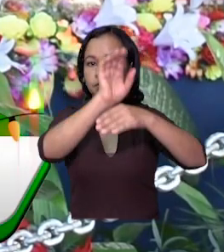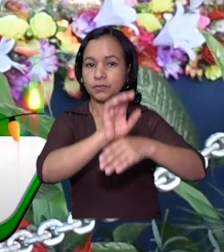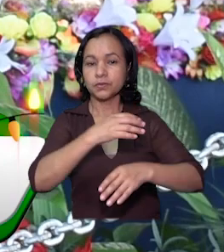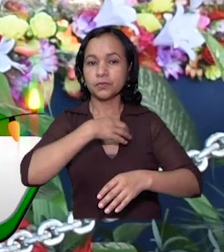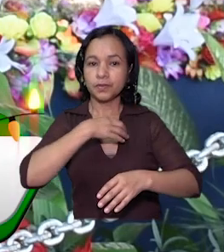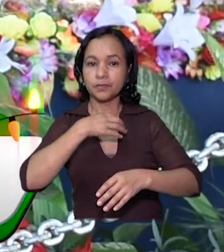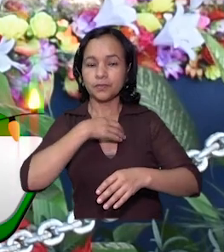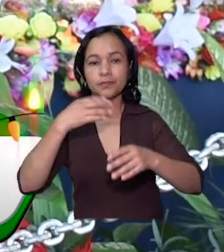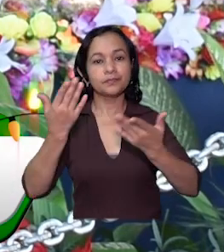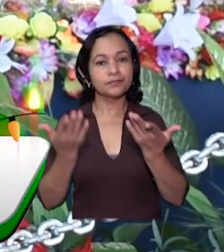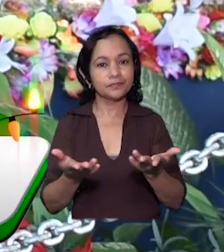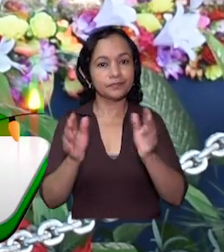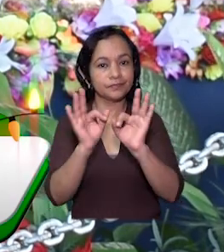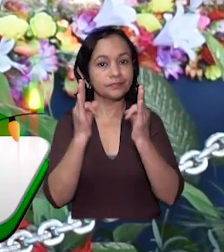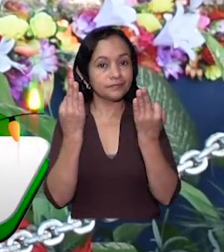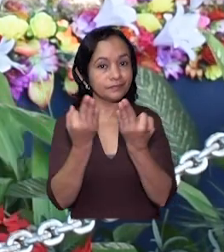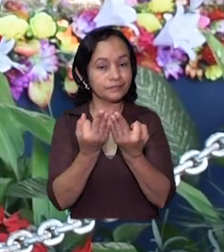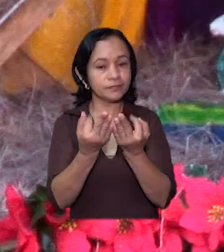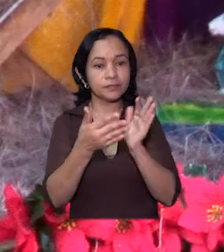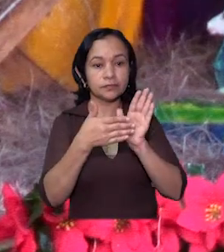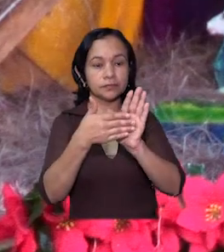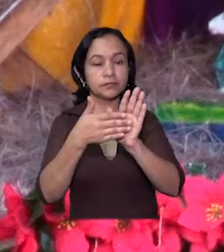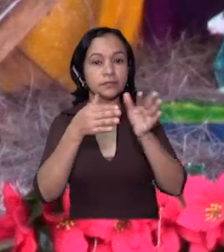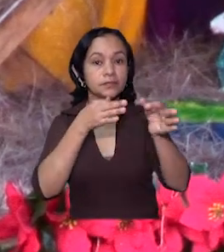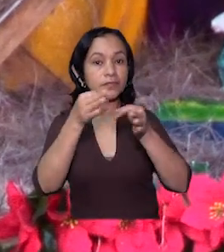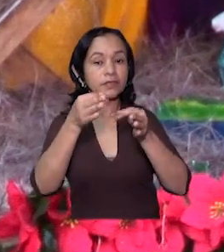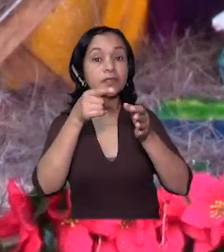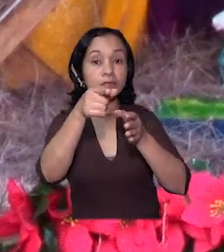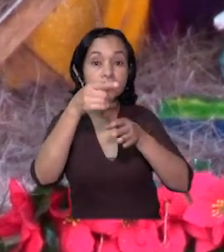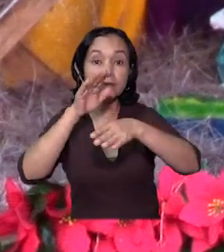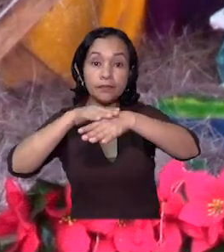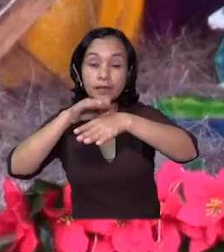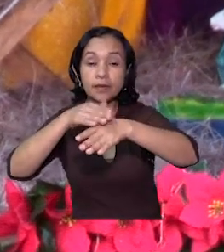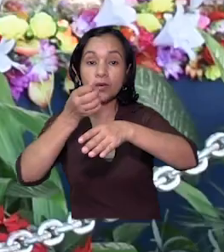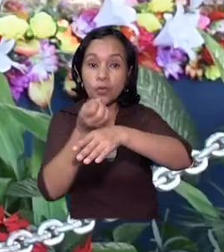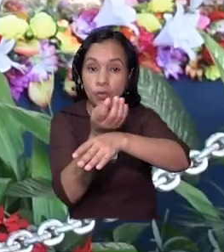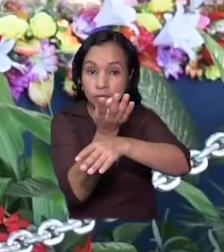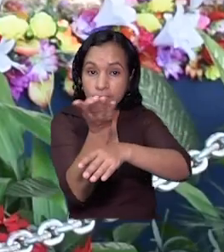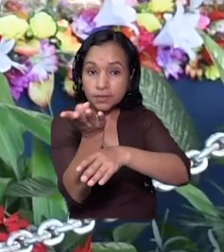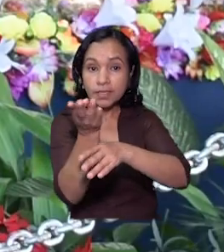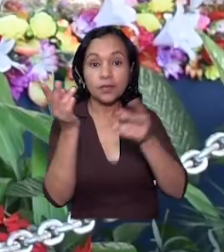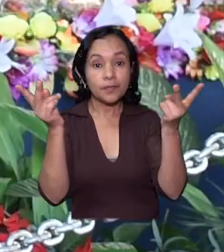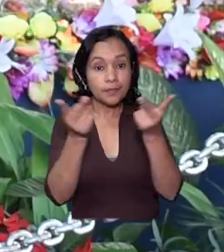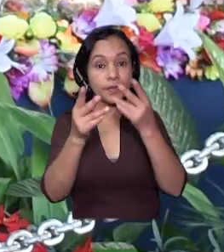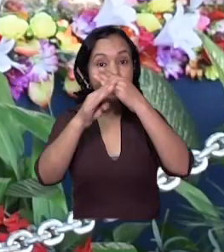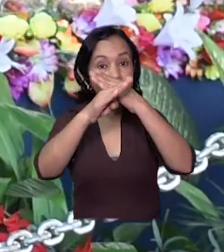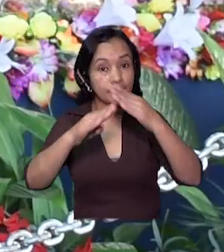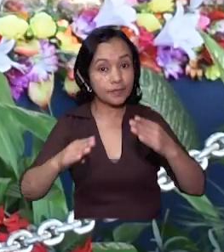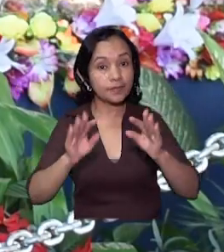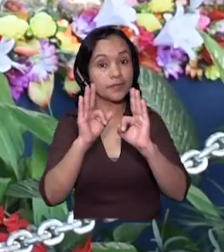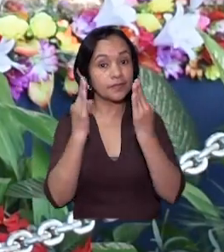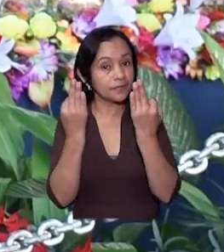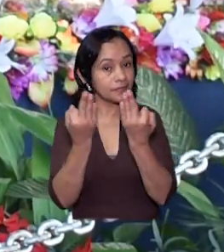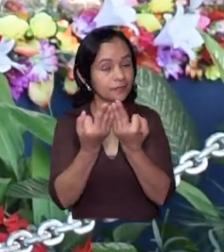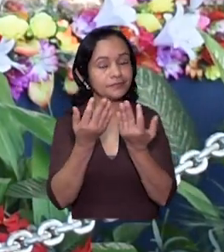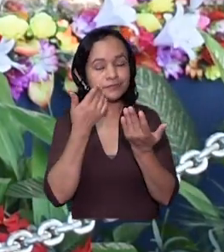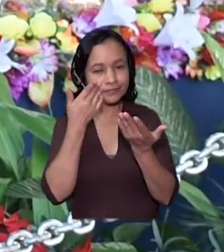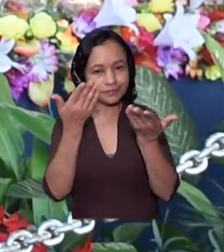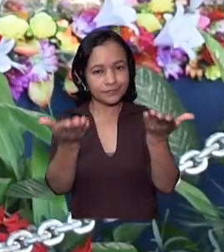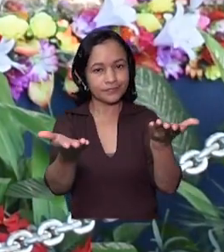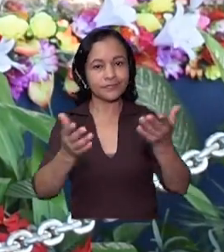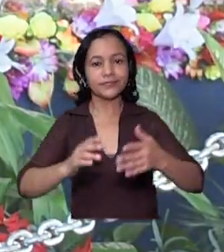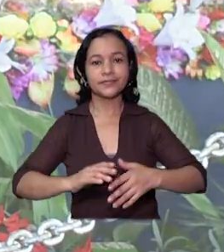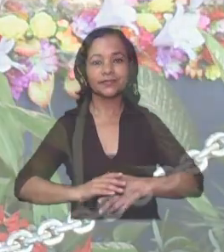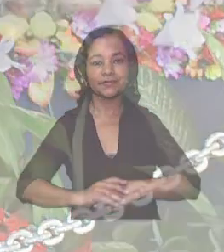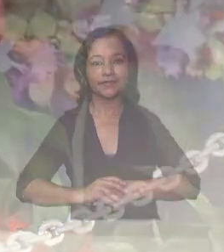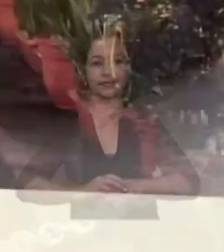tradiciones de esta época. Igualmente presentaremos una serie de recomendaciones a seguir para convivir en paz con nuestra familia.